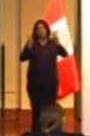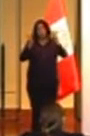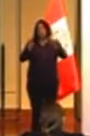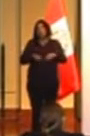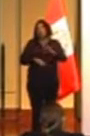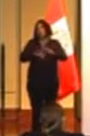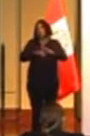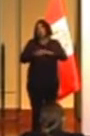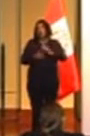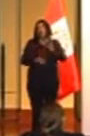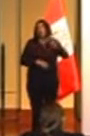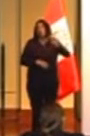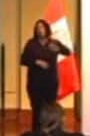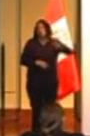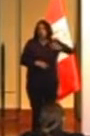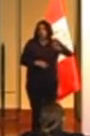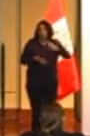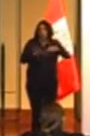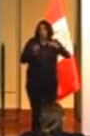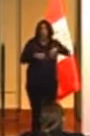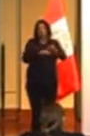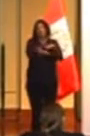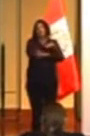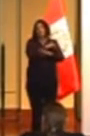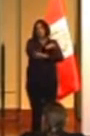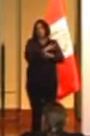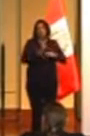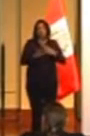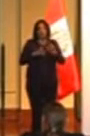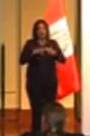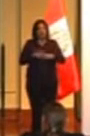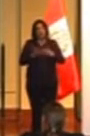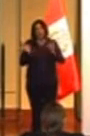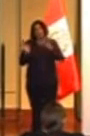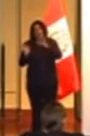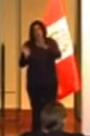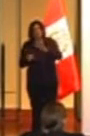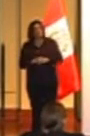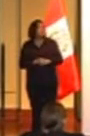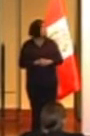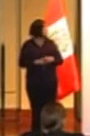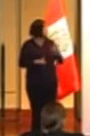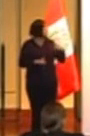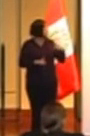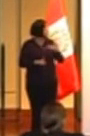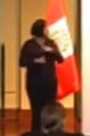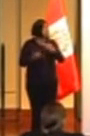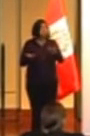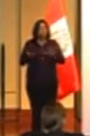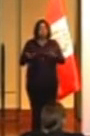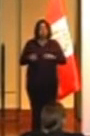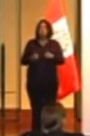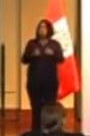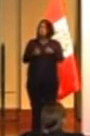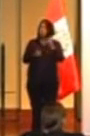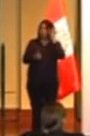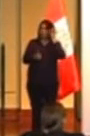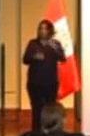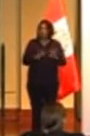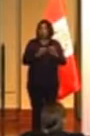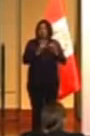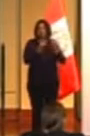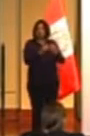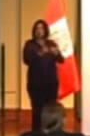alertas de emergencia que en el país están todavía en pañales, según lo que dicen, y nos resaltan a nosotros como una institución